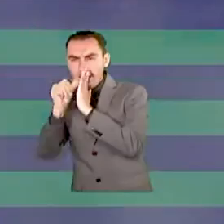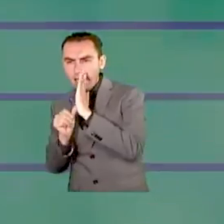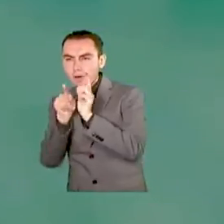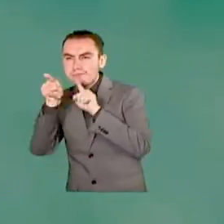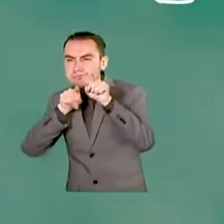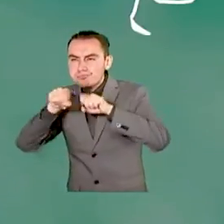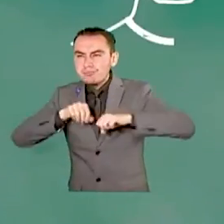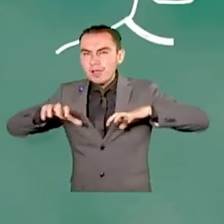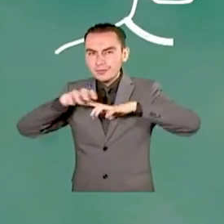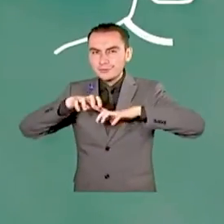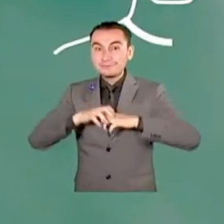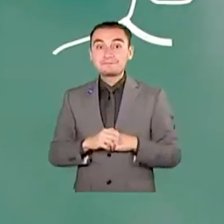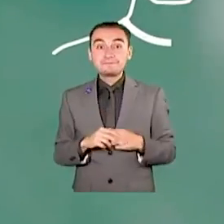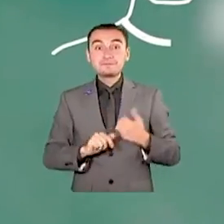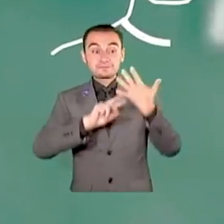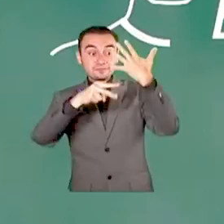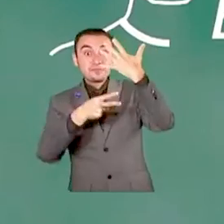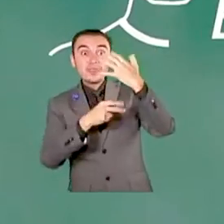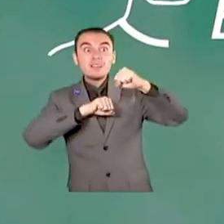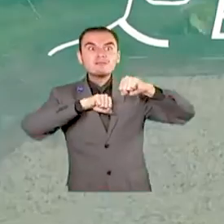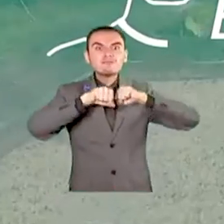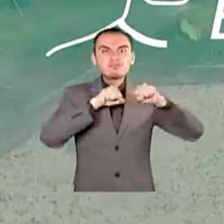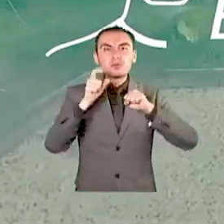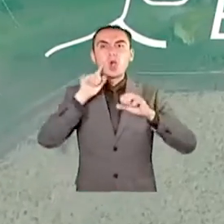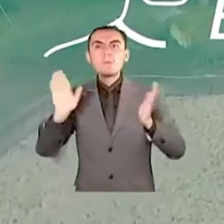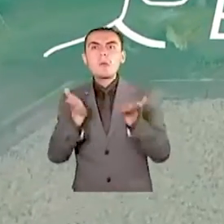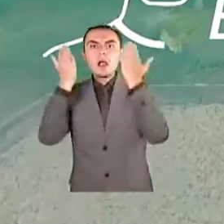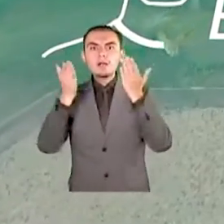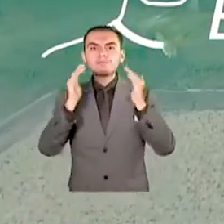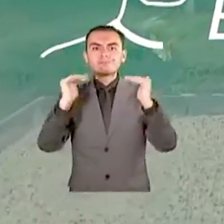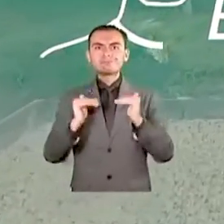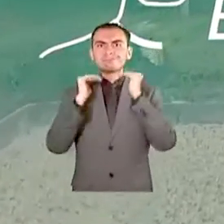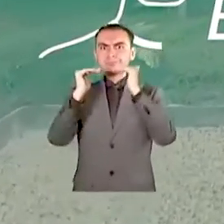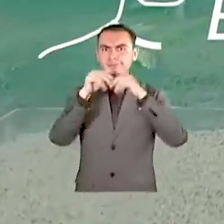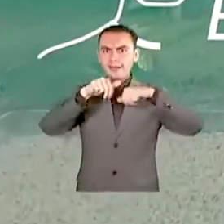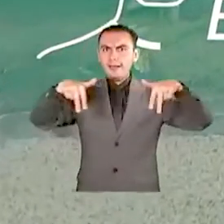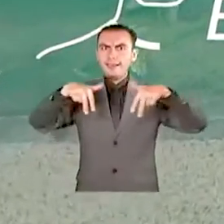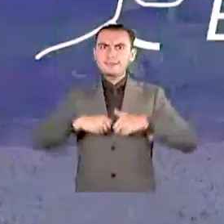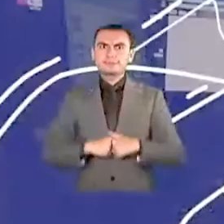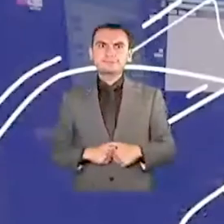acciones. Promoción de la superación de las brechas de género.